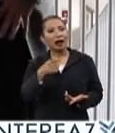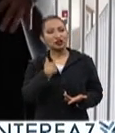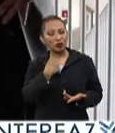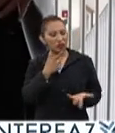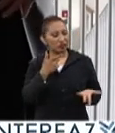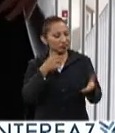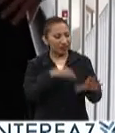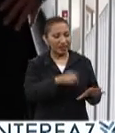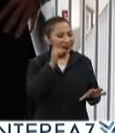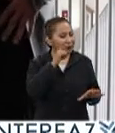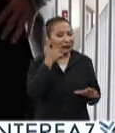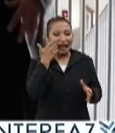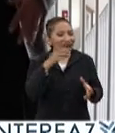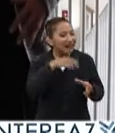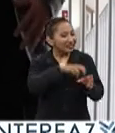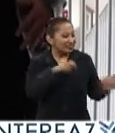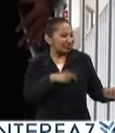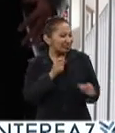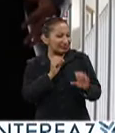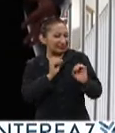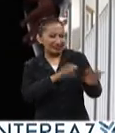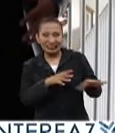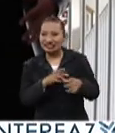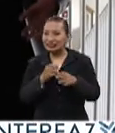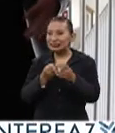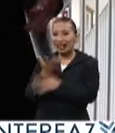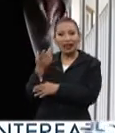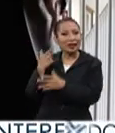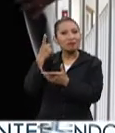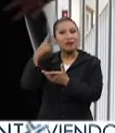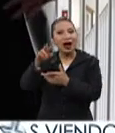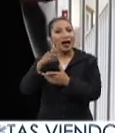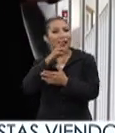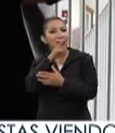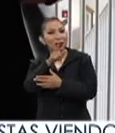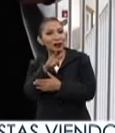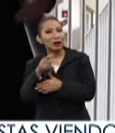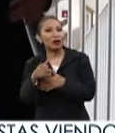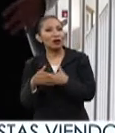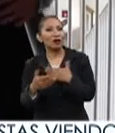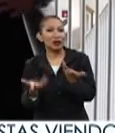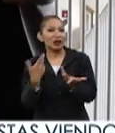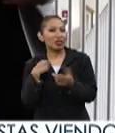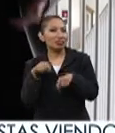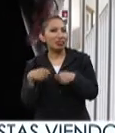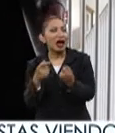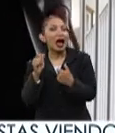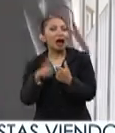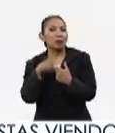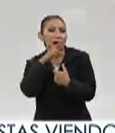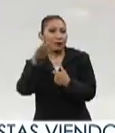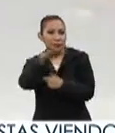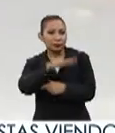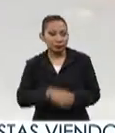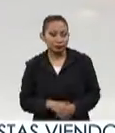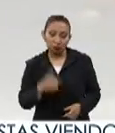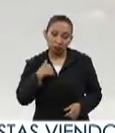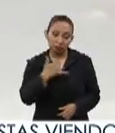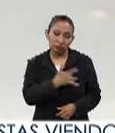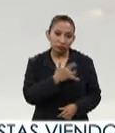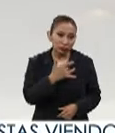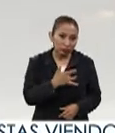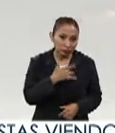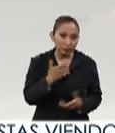salir yo siempre quería salir de mi zona de confort para poder mejorar y poder ofrecer algo mejor a la sociedad. Yo siento